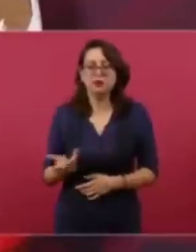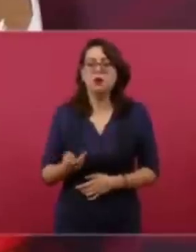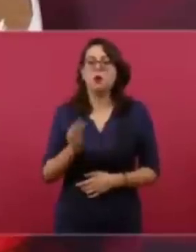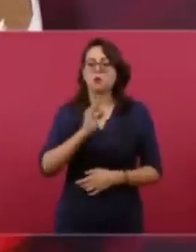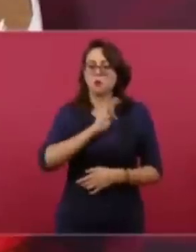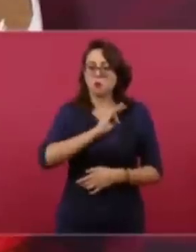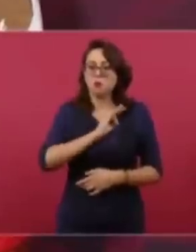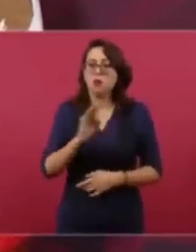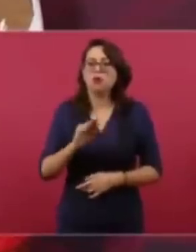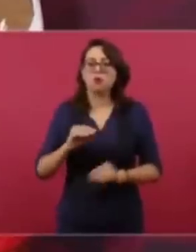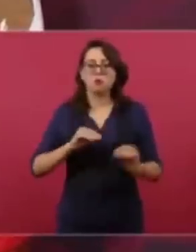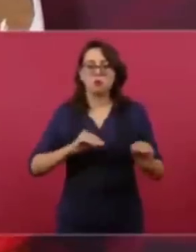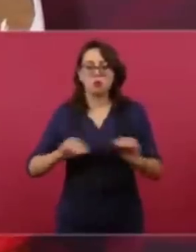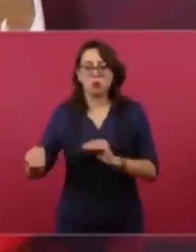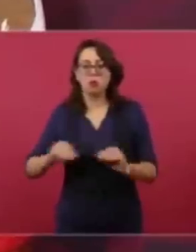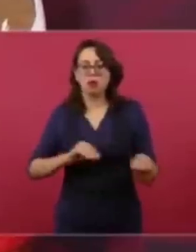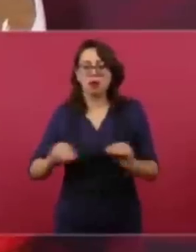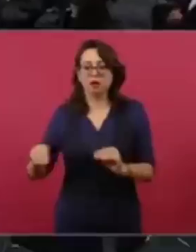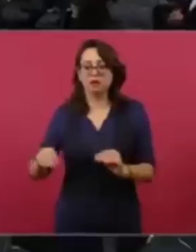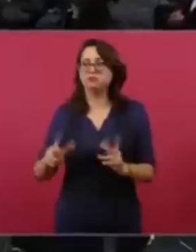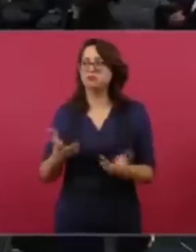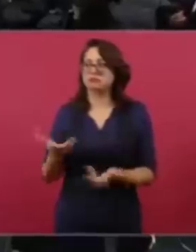es posible.